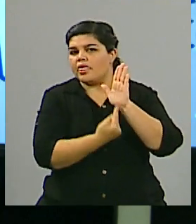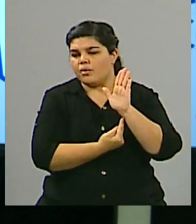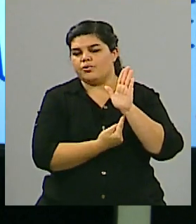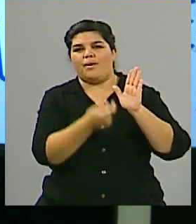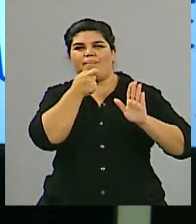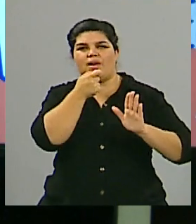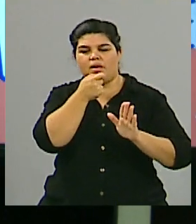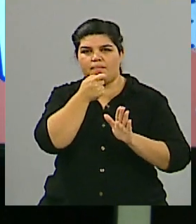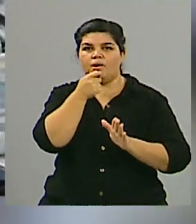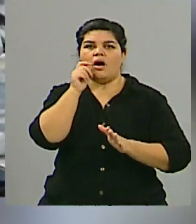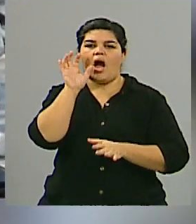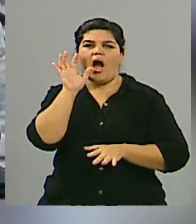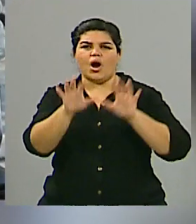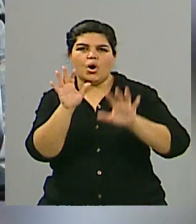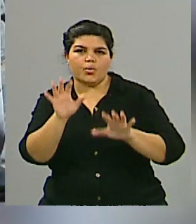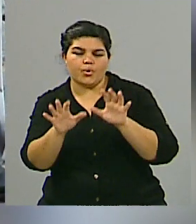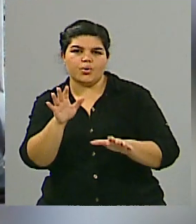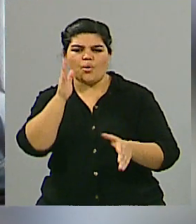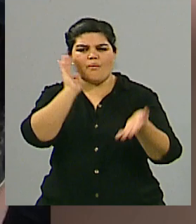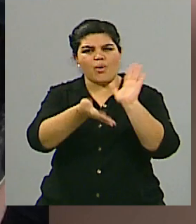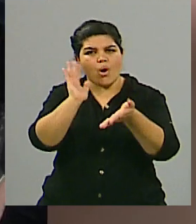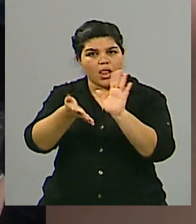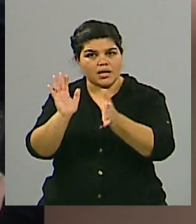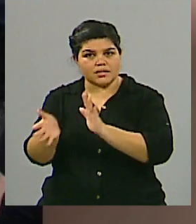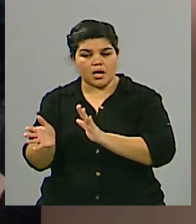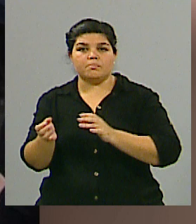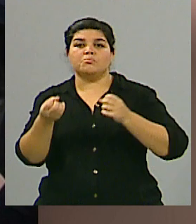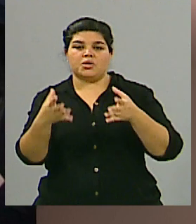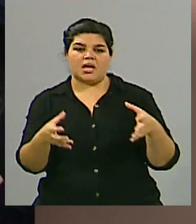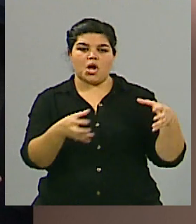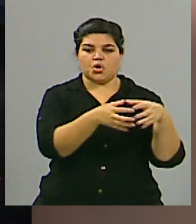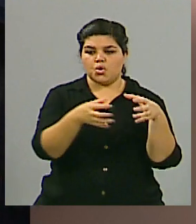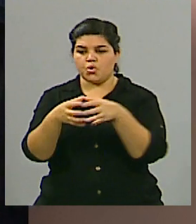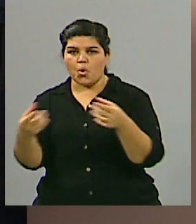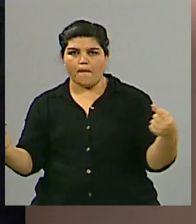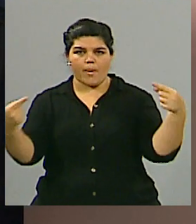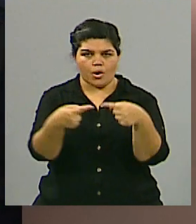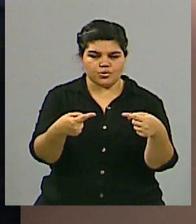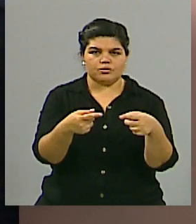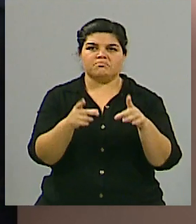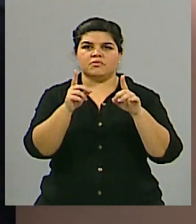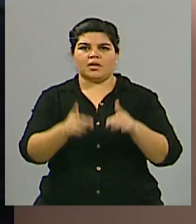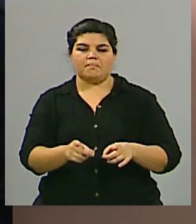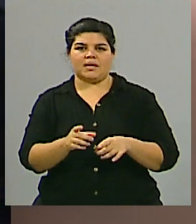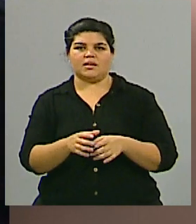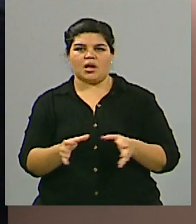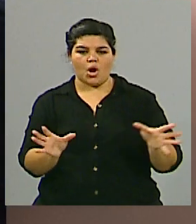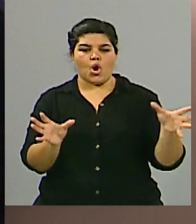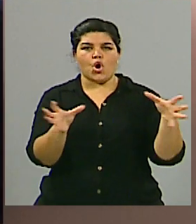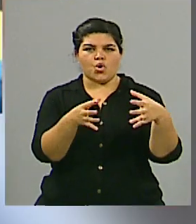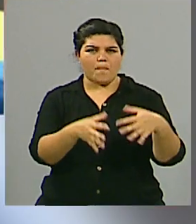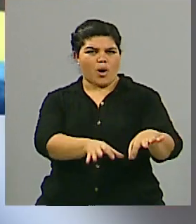de acoso y de violencia, para que nadie lo sufra, porque hay acoso entre grupos, entre divisiones enteras de